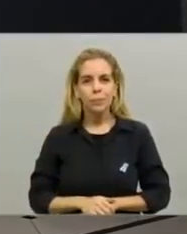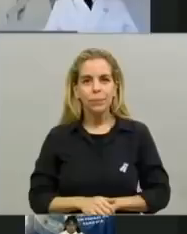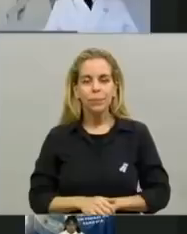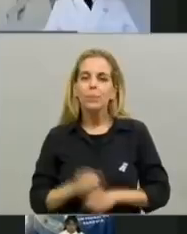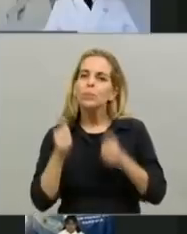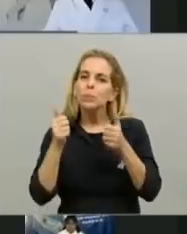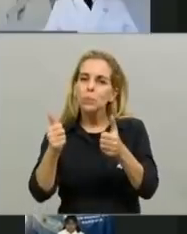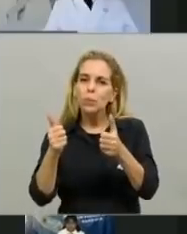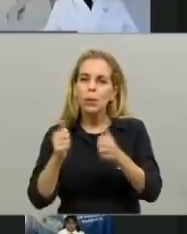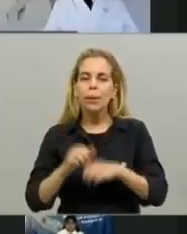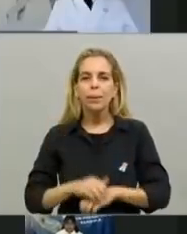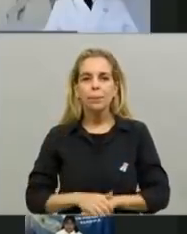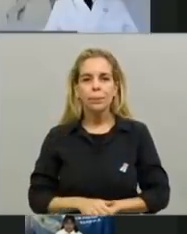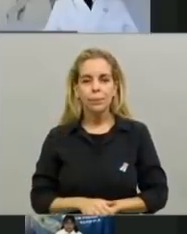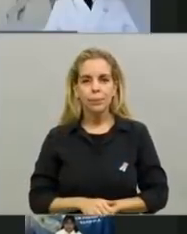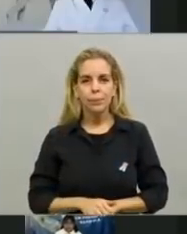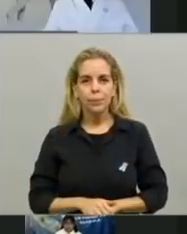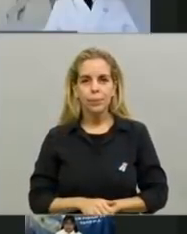Muy bien.